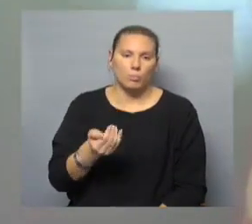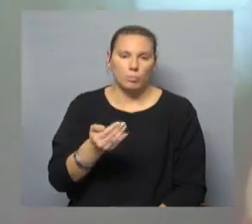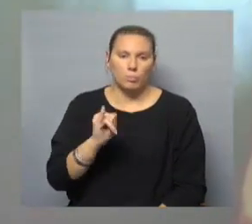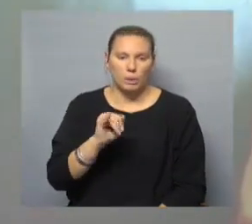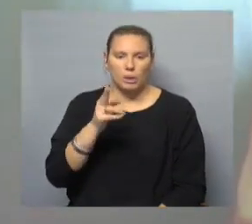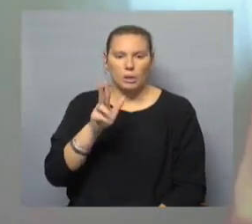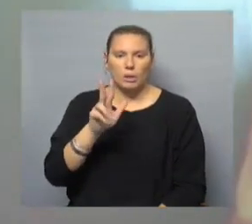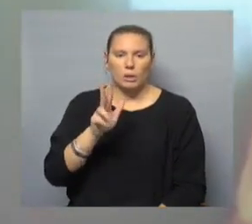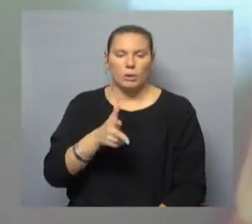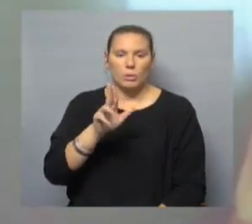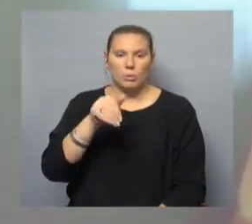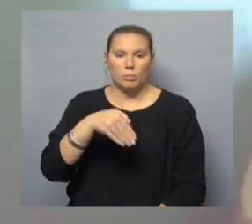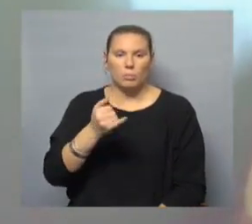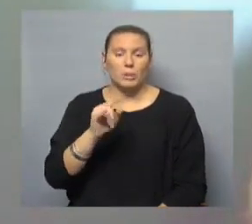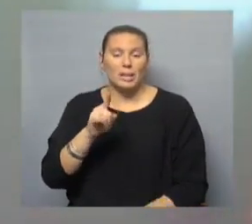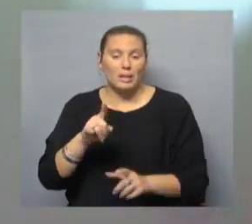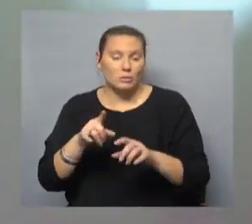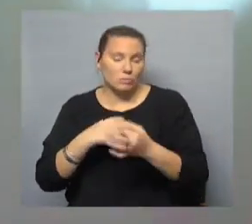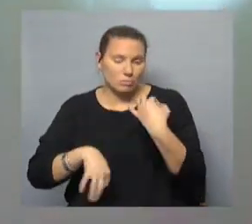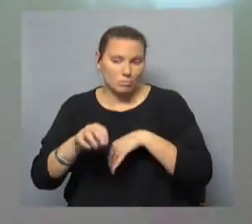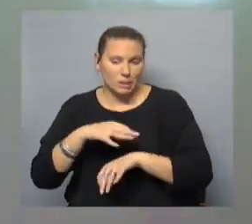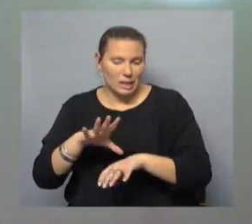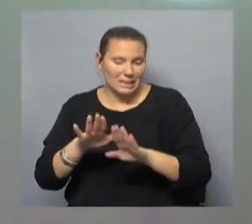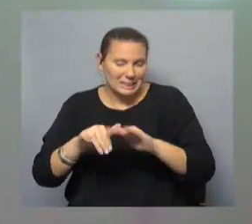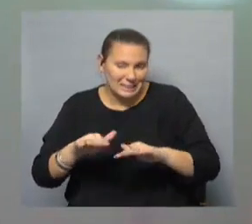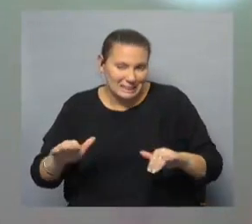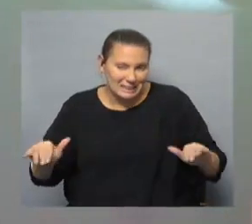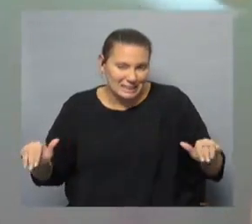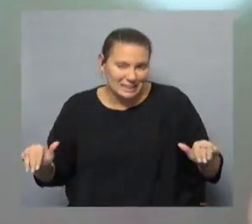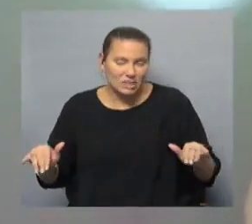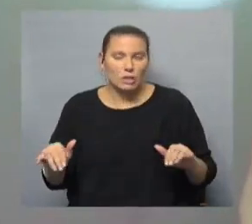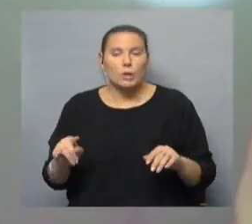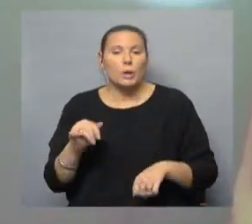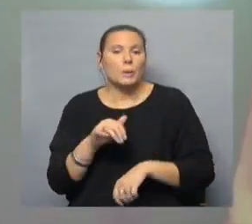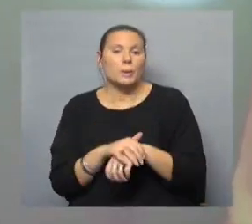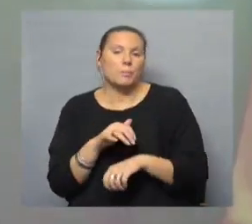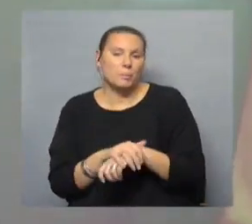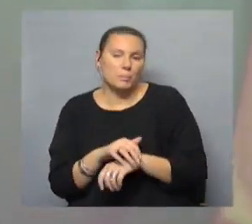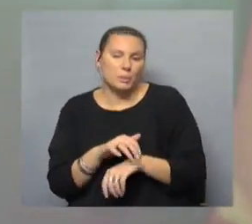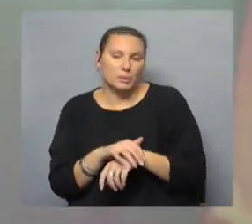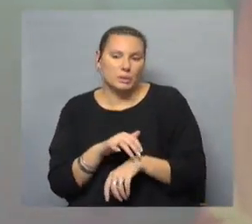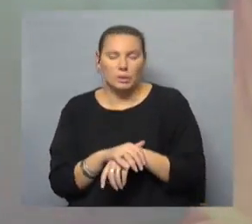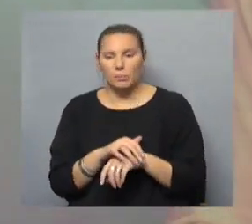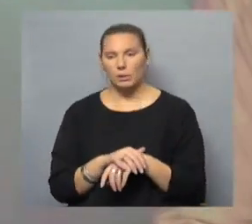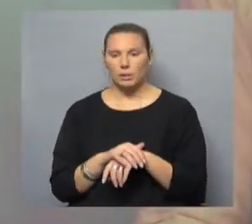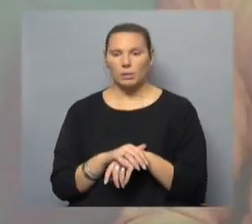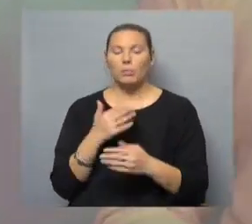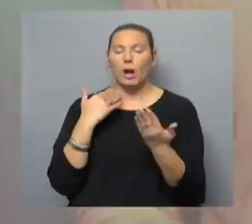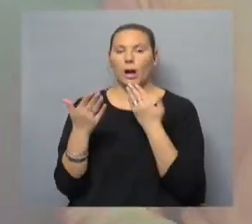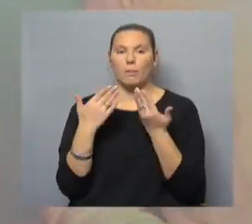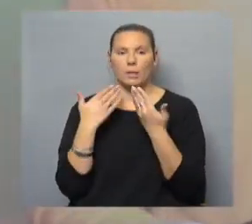para niños de primera infancia. Y bueno, aquí estoy con los responsables con quienes voy a